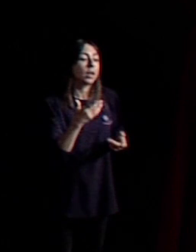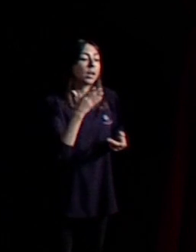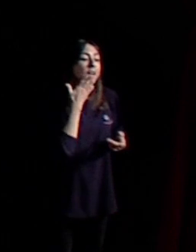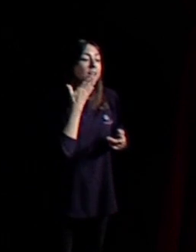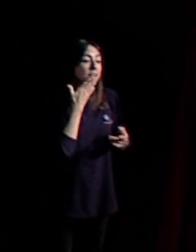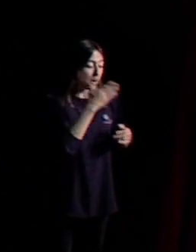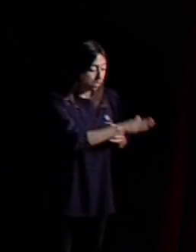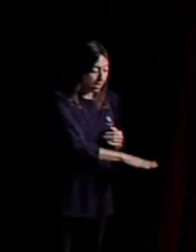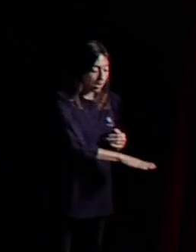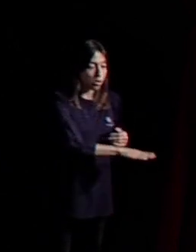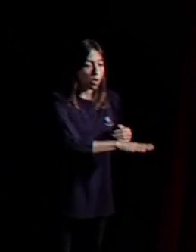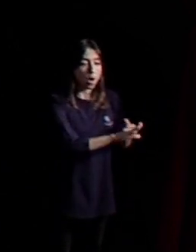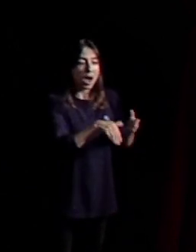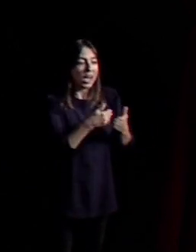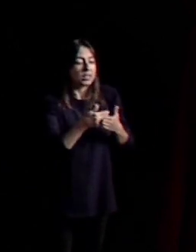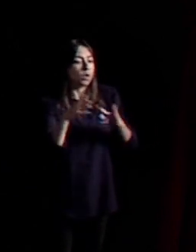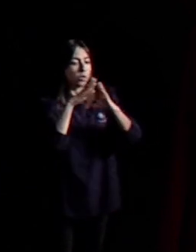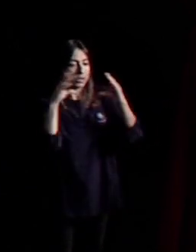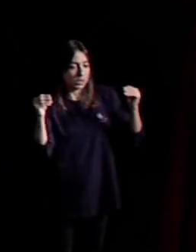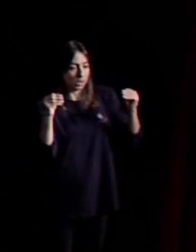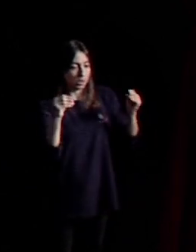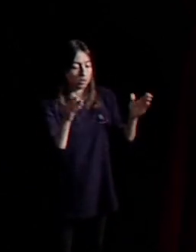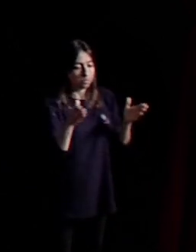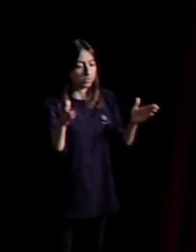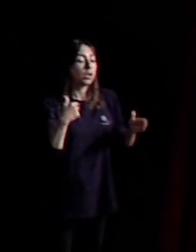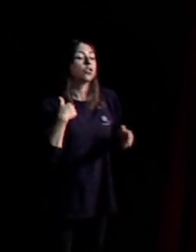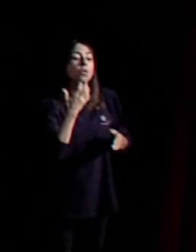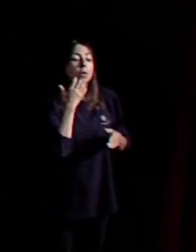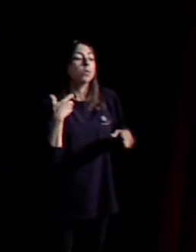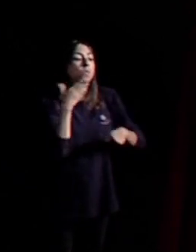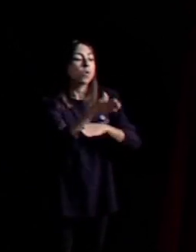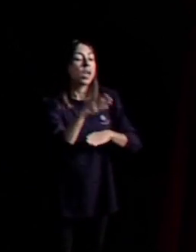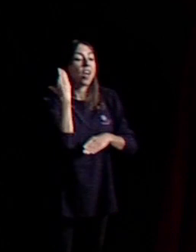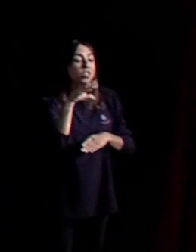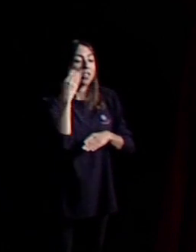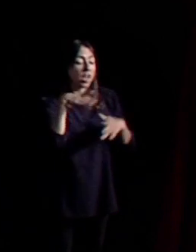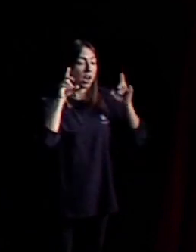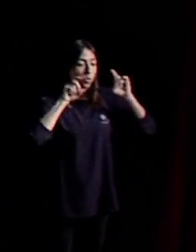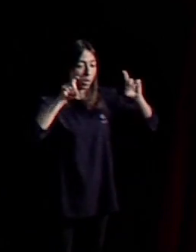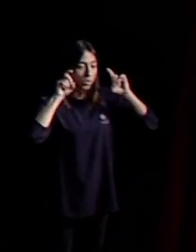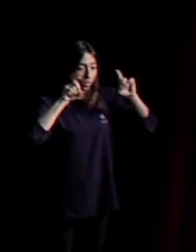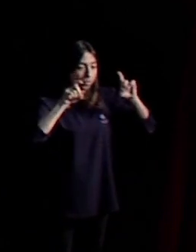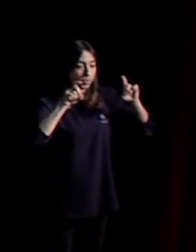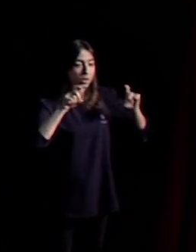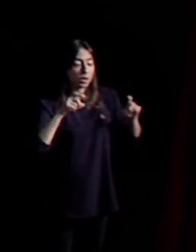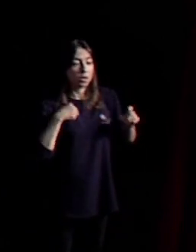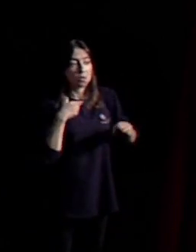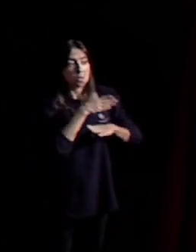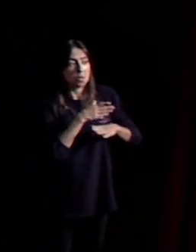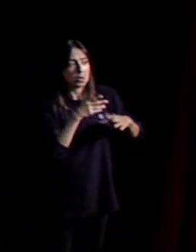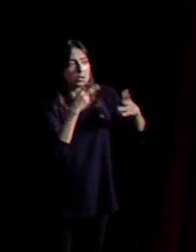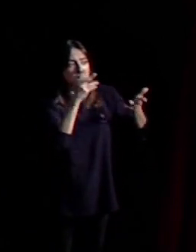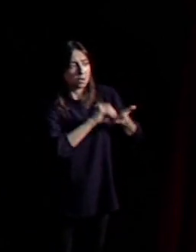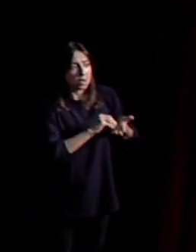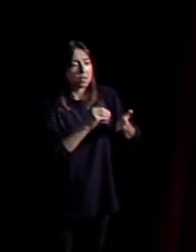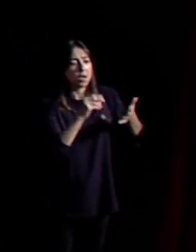niños pequeños pues hasta la universidad. Yo, por ejemplo, voy a Ciencias de la Educación como 7 u 8 veces todos los años